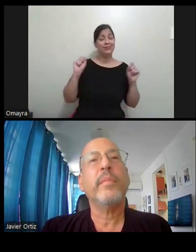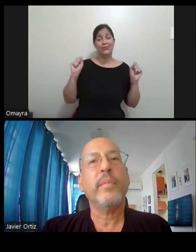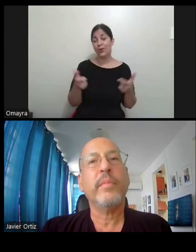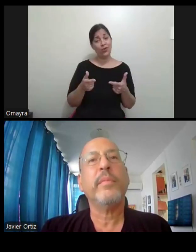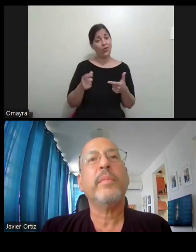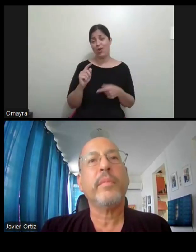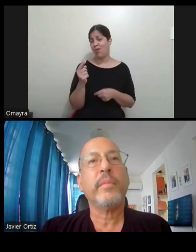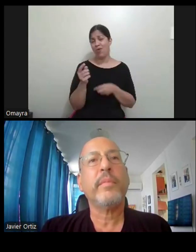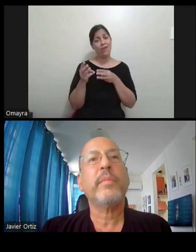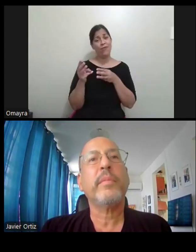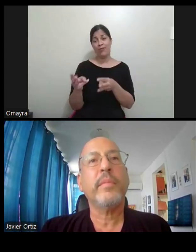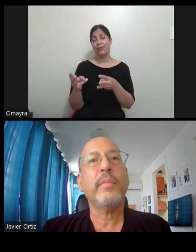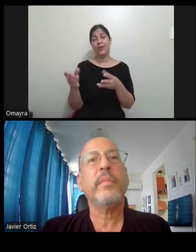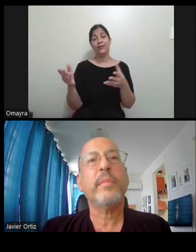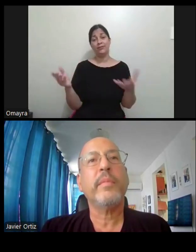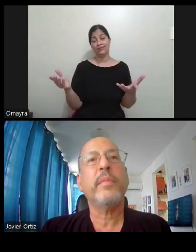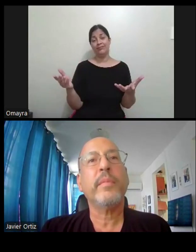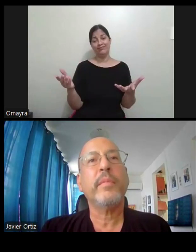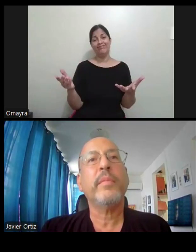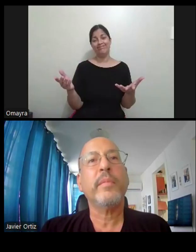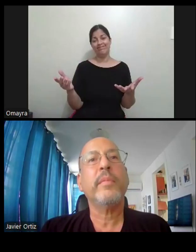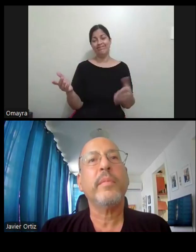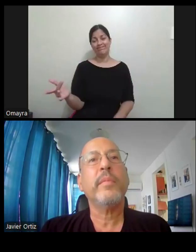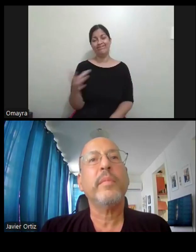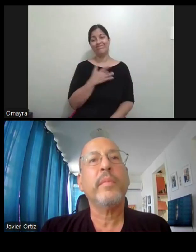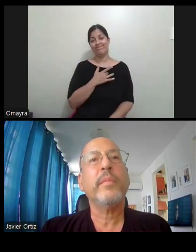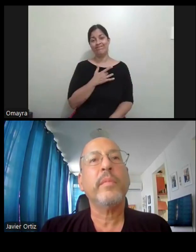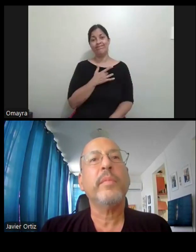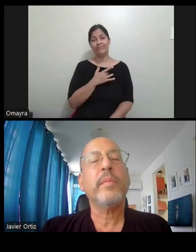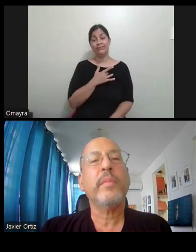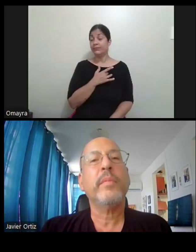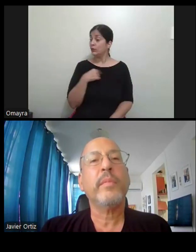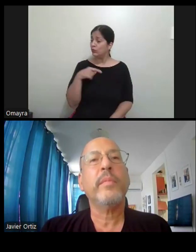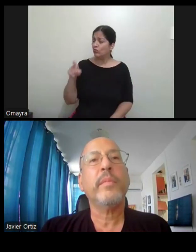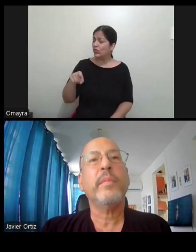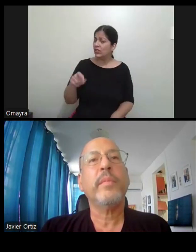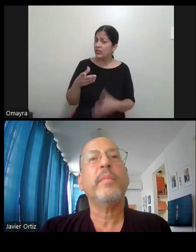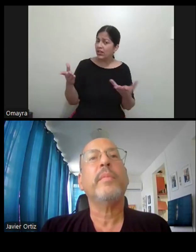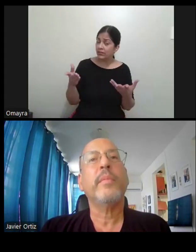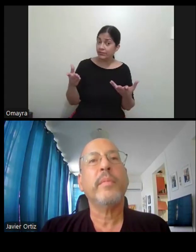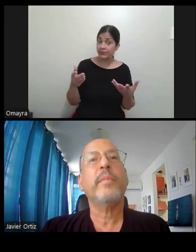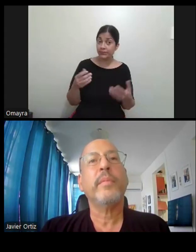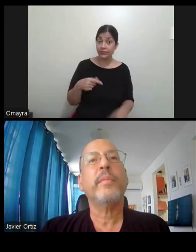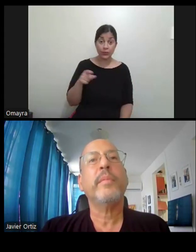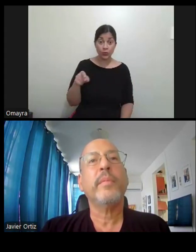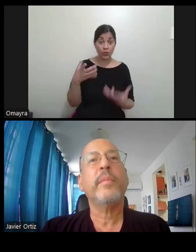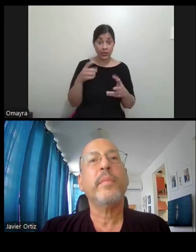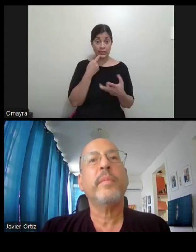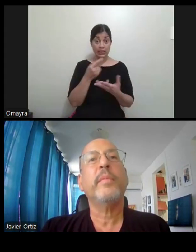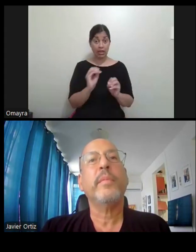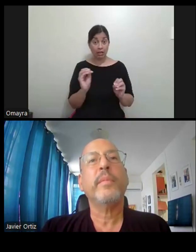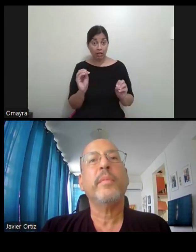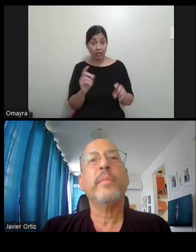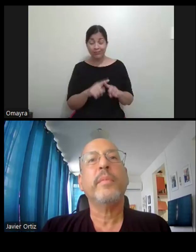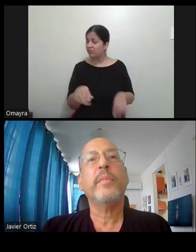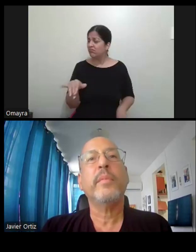alguna forma, él, tú sabes, ponía su grano y decía, ¿qué es lo que tú necesitas? Cuando tú no le querías decir nada, pero,